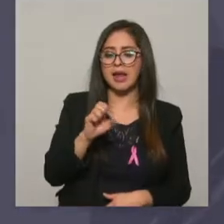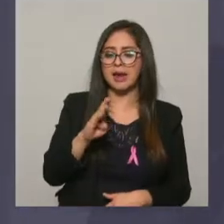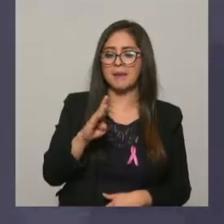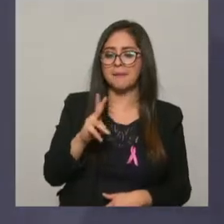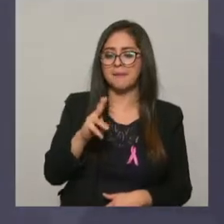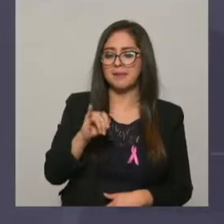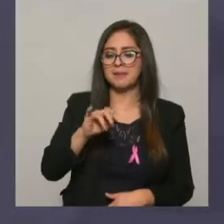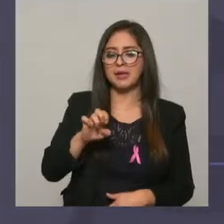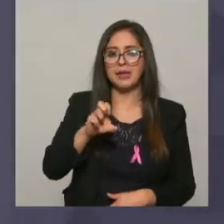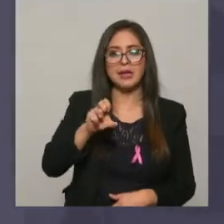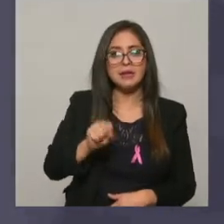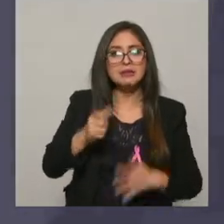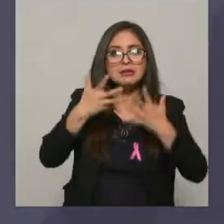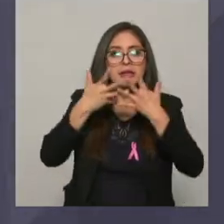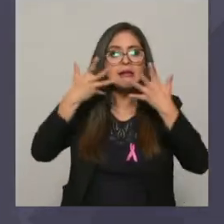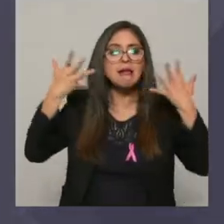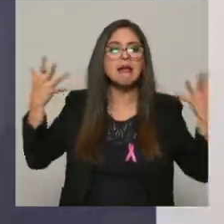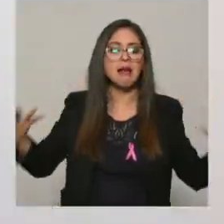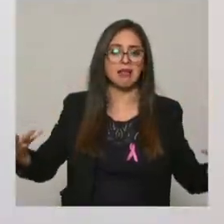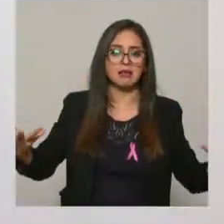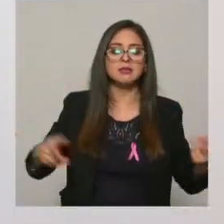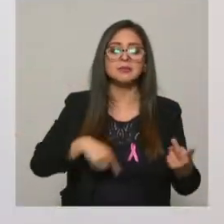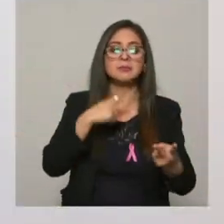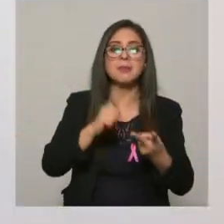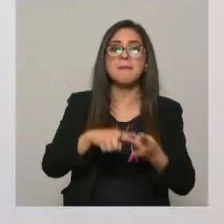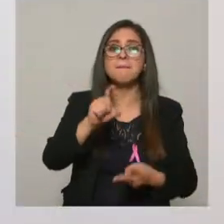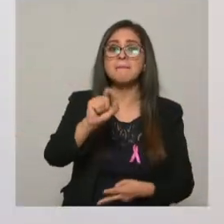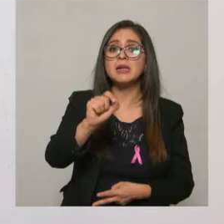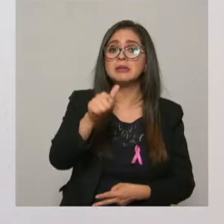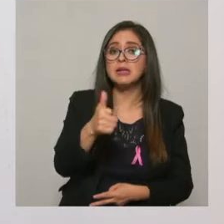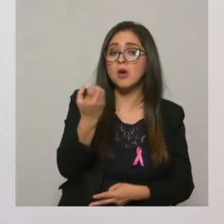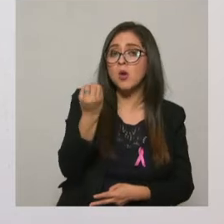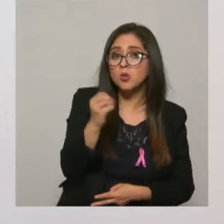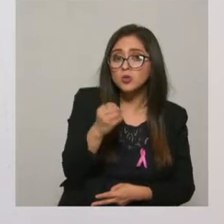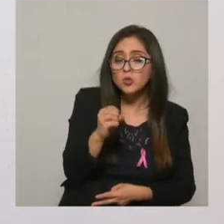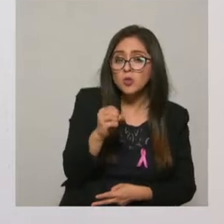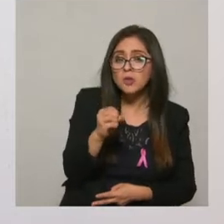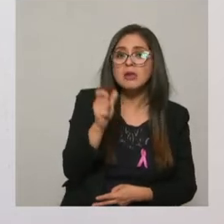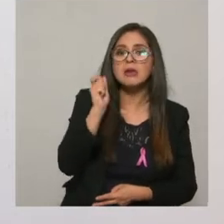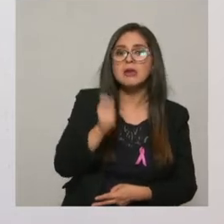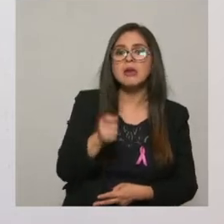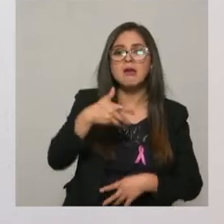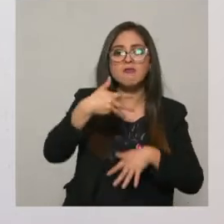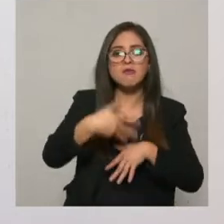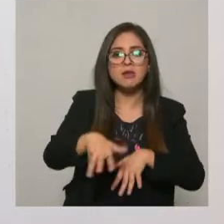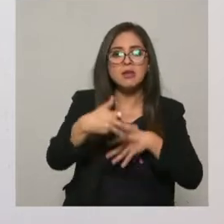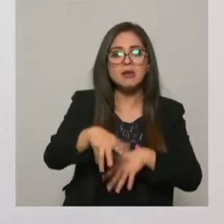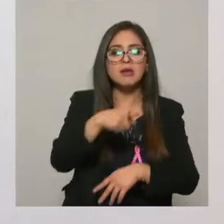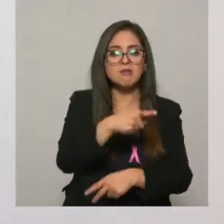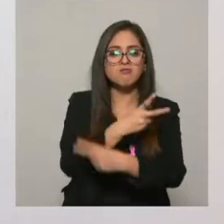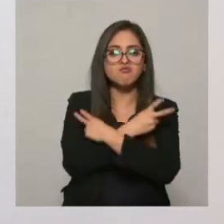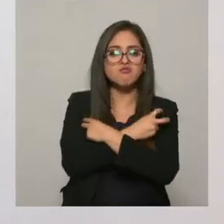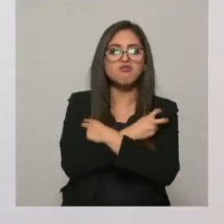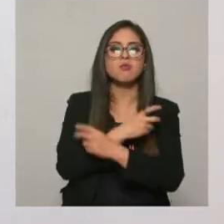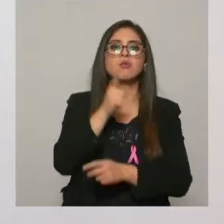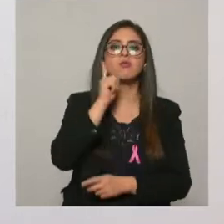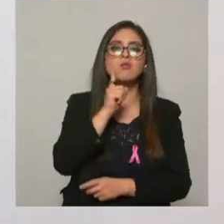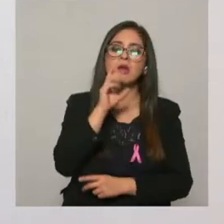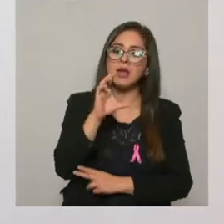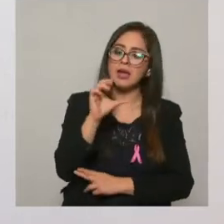monumentales. El 26 de octubre tenemos el desfile de las Catrinas, también sobre